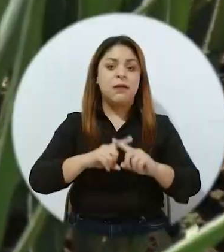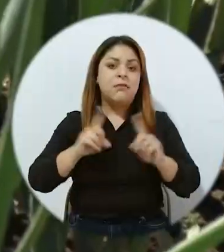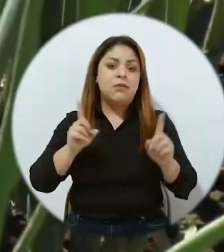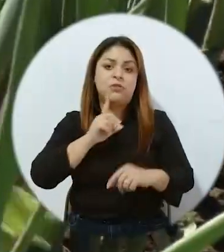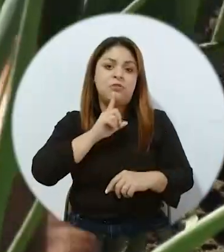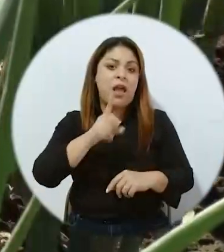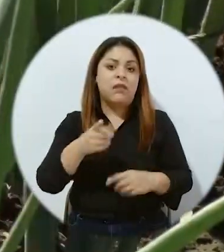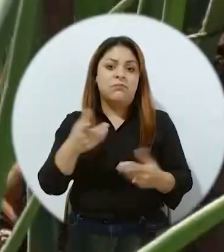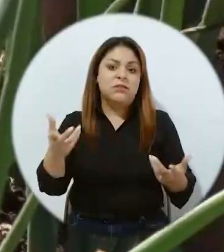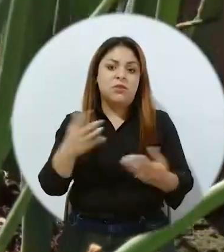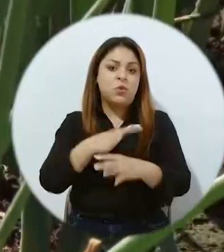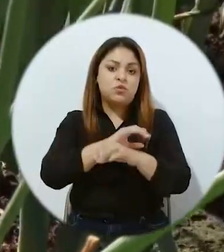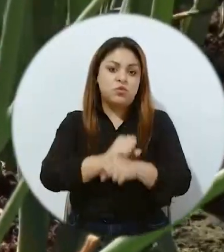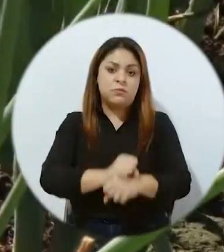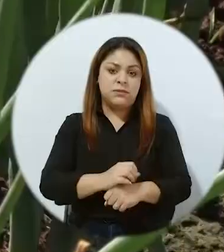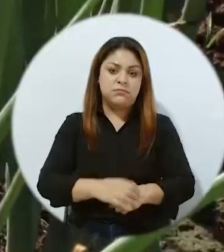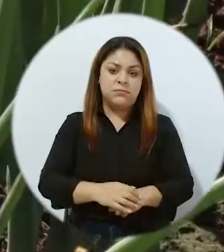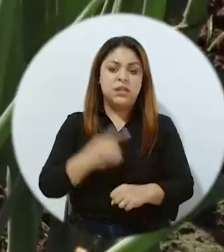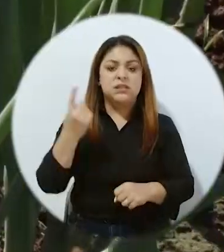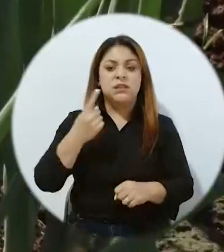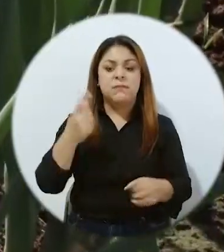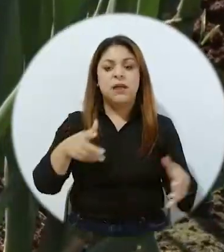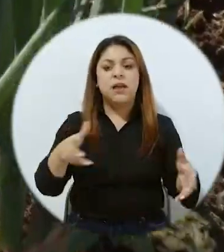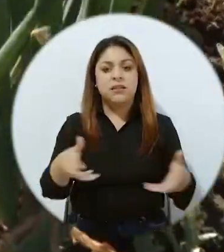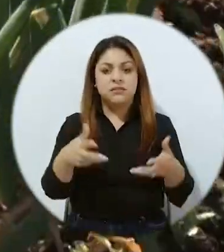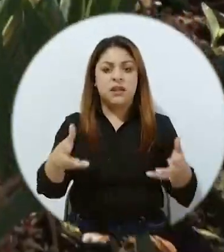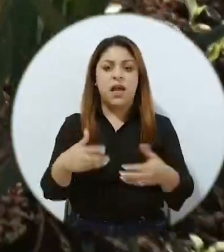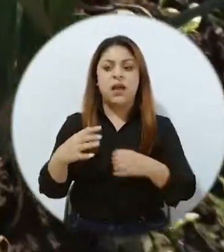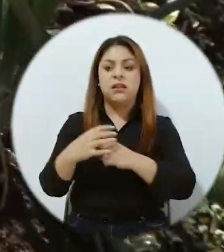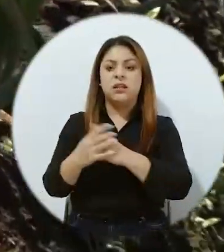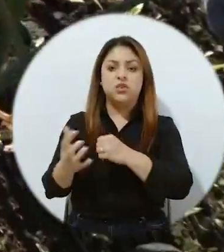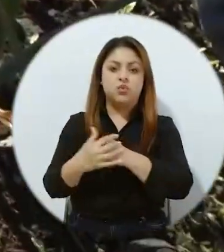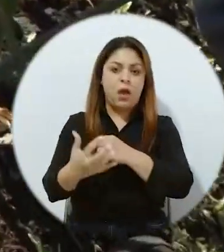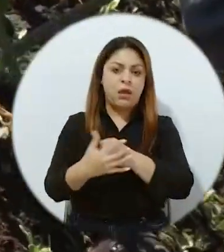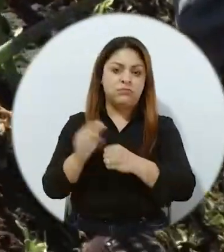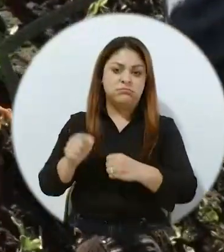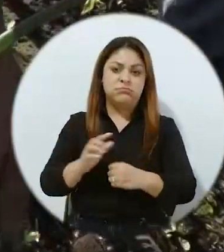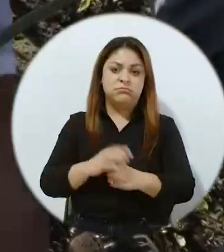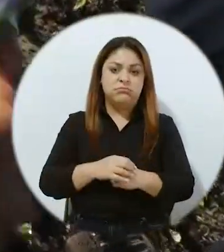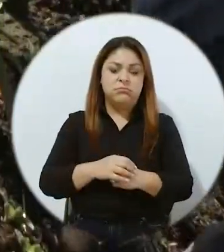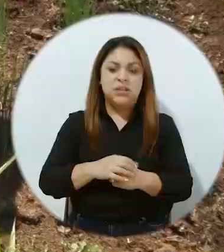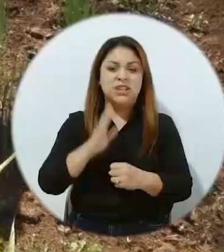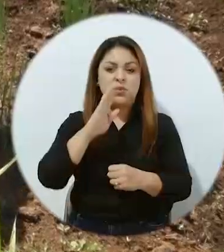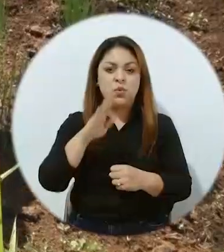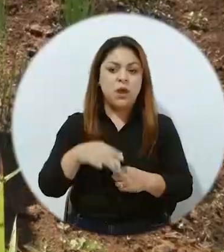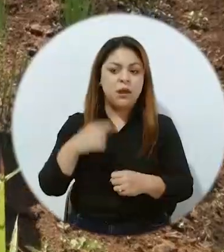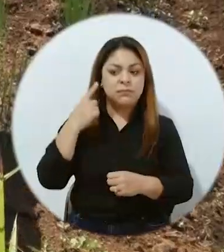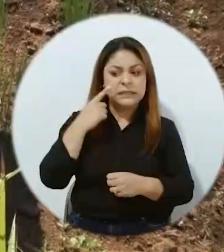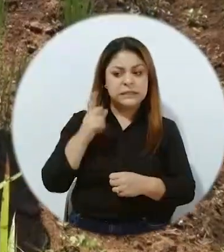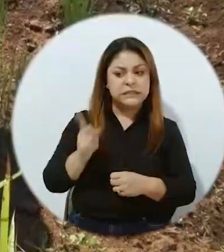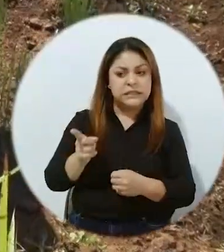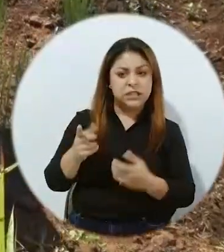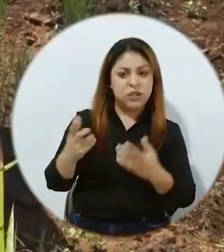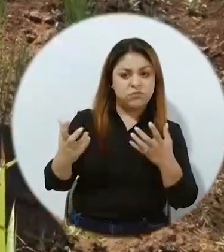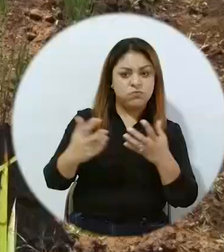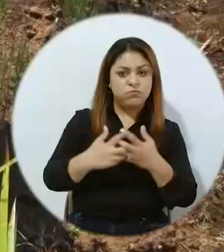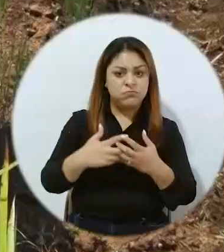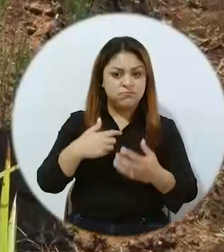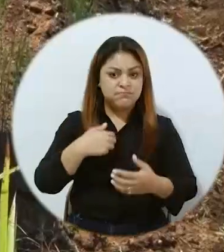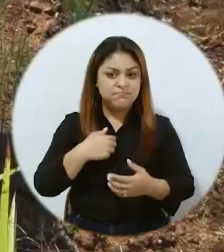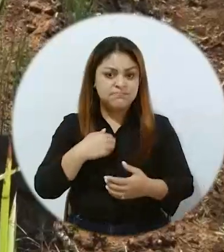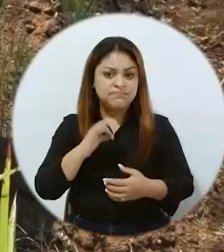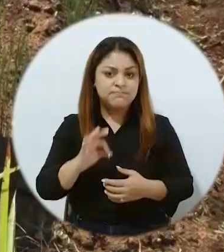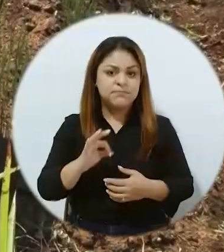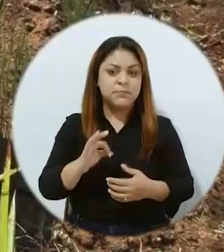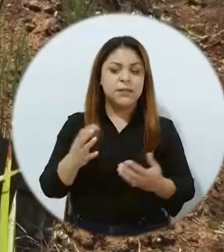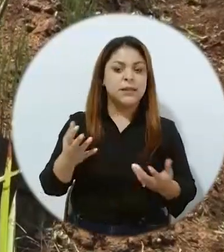es una cuestión de costumbre. Estamos acostumbrados a que la ensalada lleva lechuga y no nos repensamos esa nutrición, ¿verdad?, de nuestra familia,